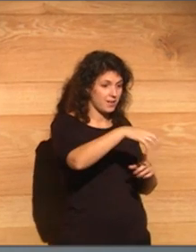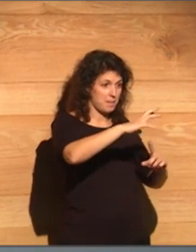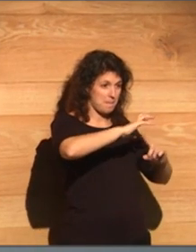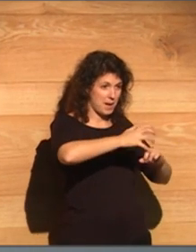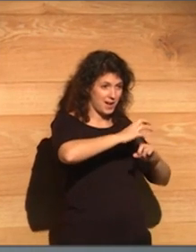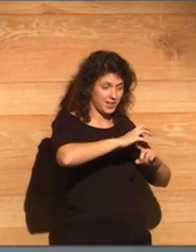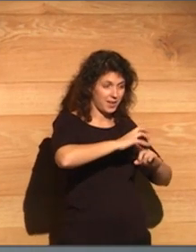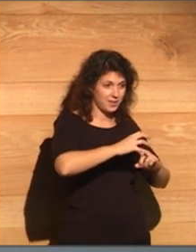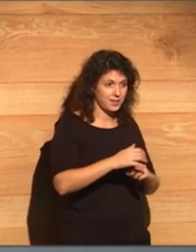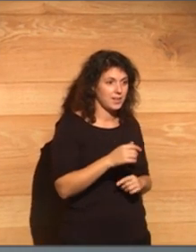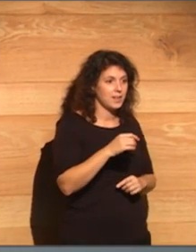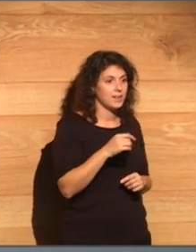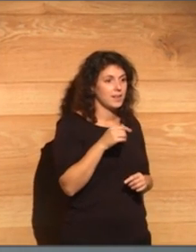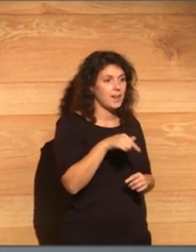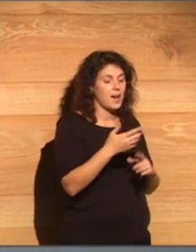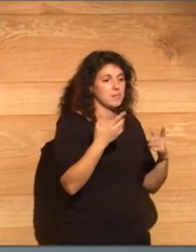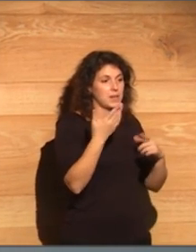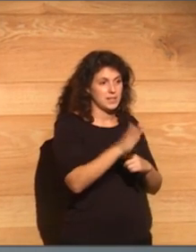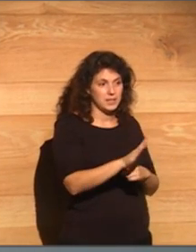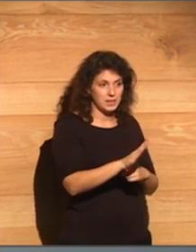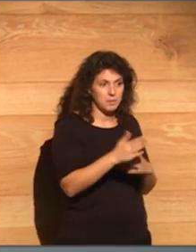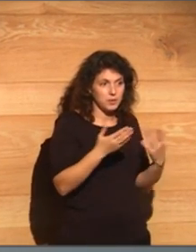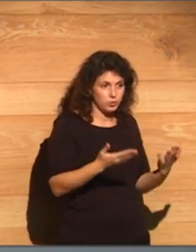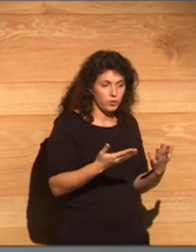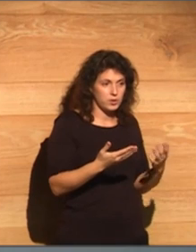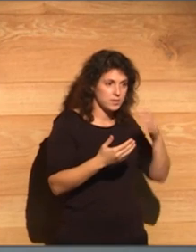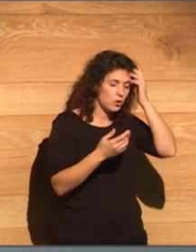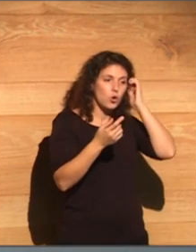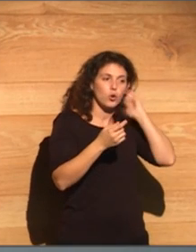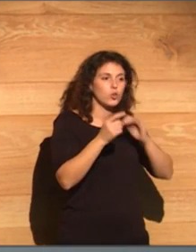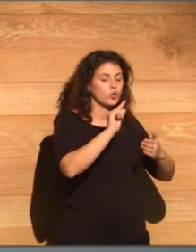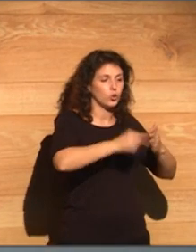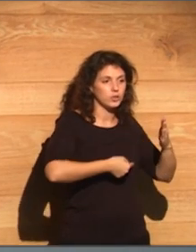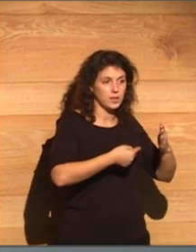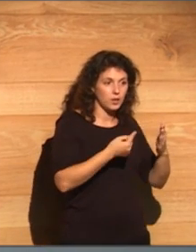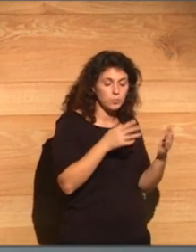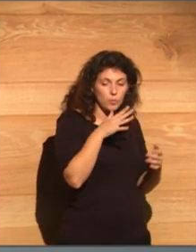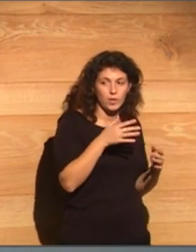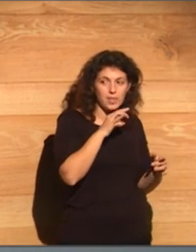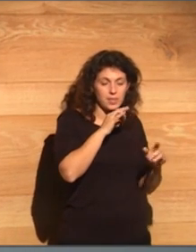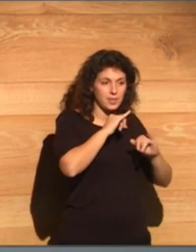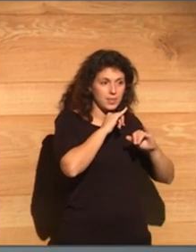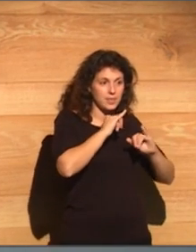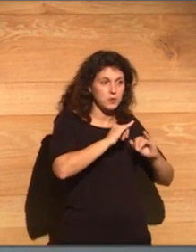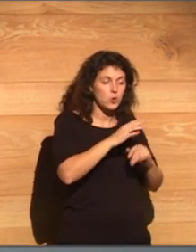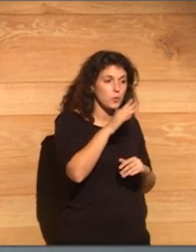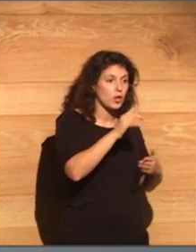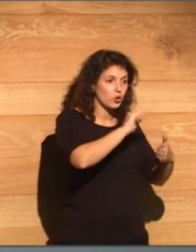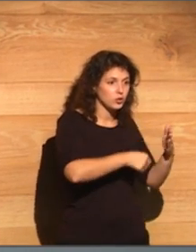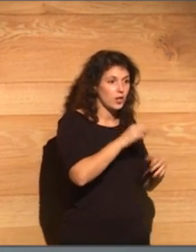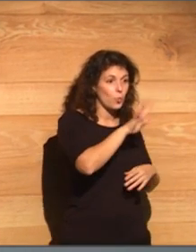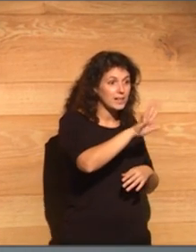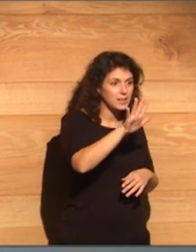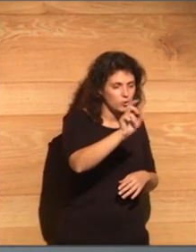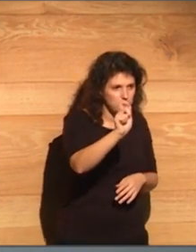Madrid, presentaba las actuaciones que había allí. Y les contrataron a Carlos, a familia, a mí se contrataron. Entonces es muy divertido porque teníamos un contrato de 45